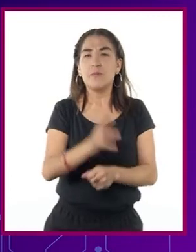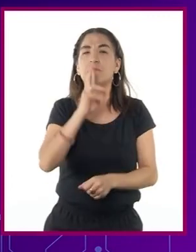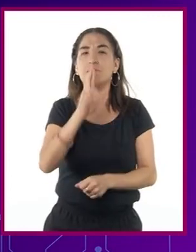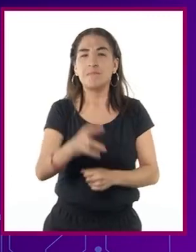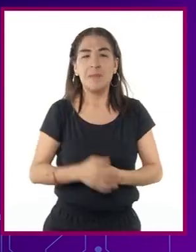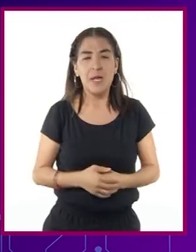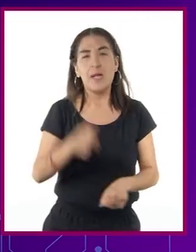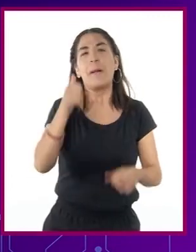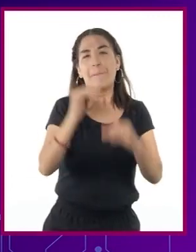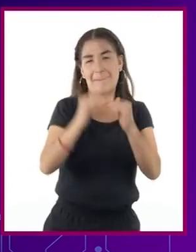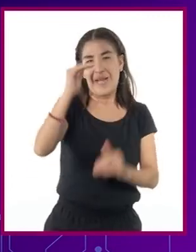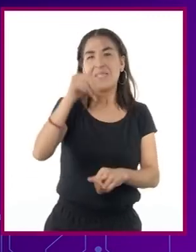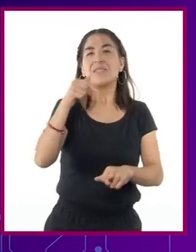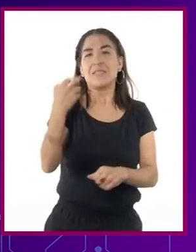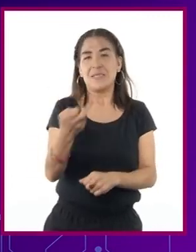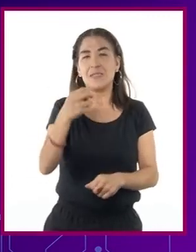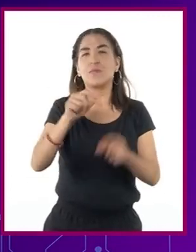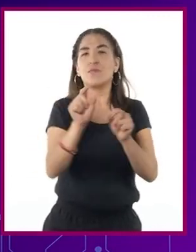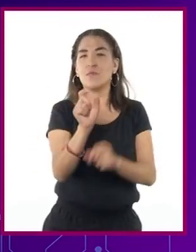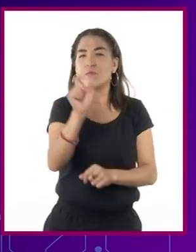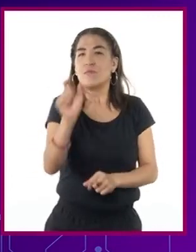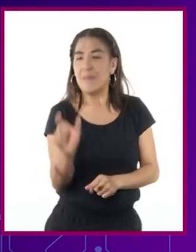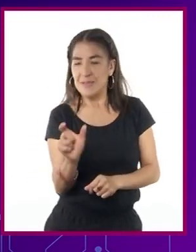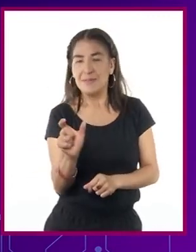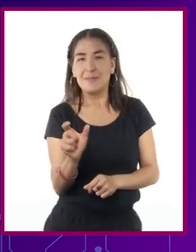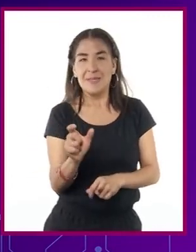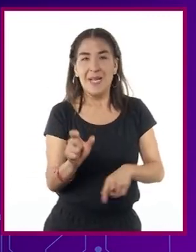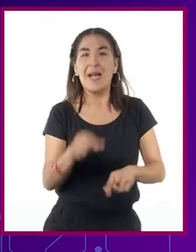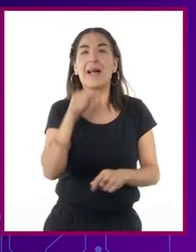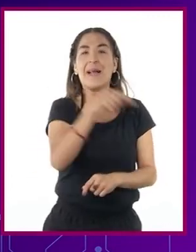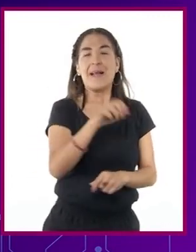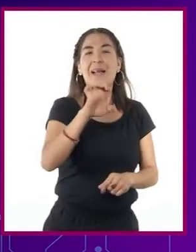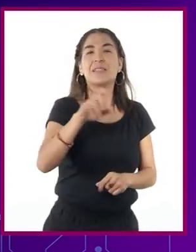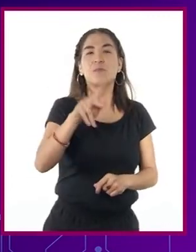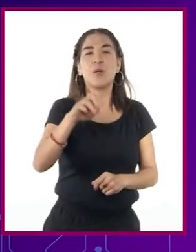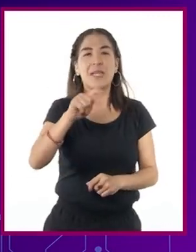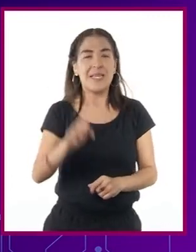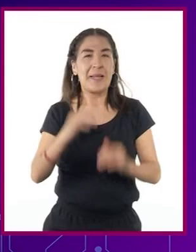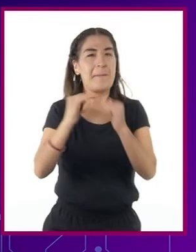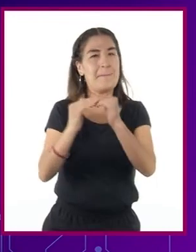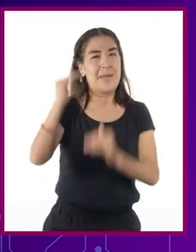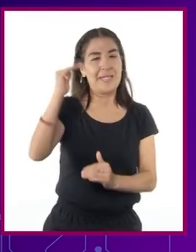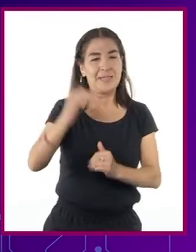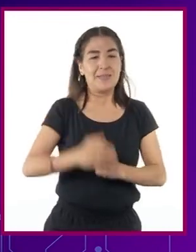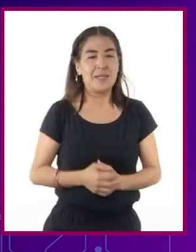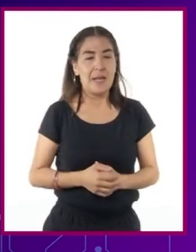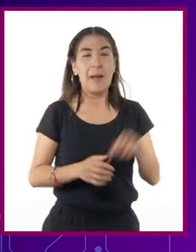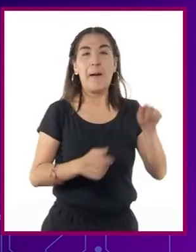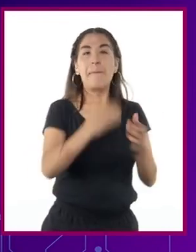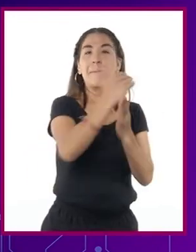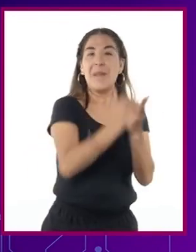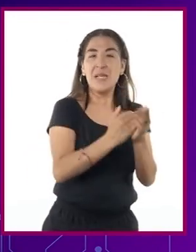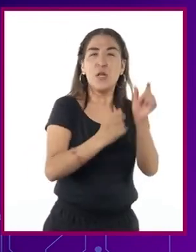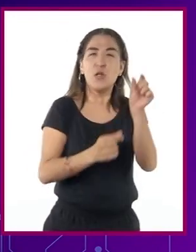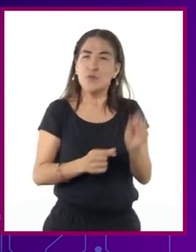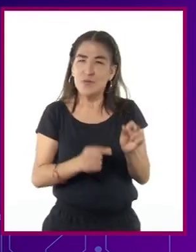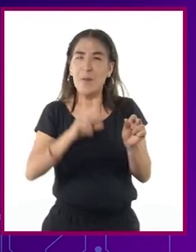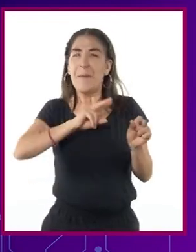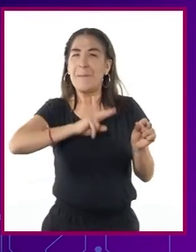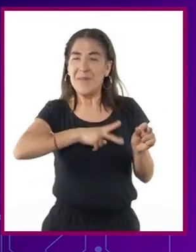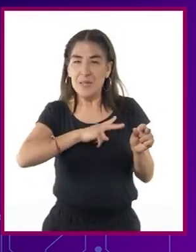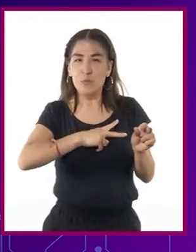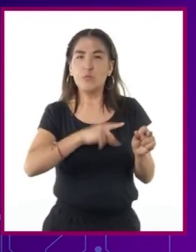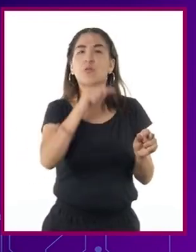corresponde al de mayor tamaño. Le corresponde el exponente mayor. Y al de menor tamaño, de acuerdo a lo